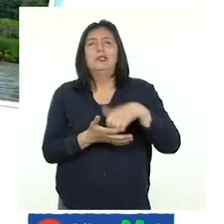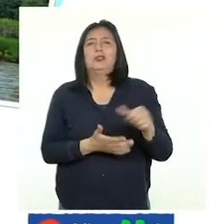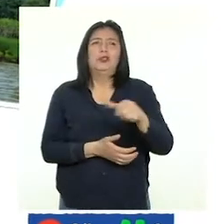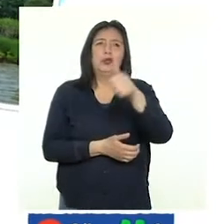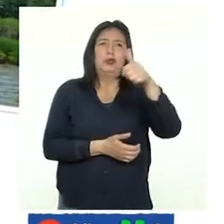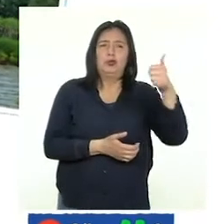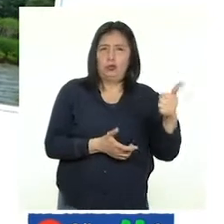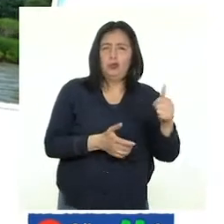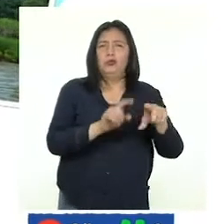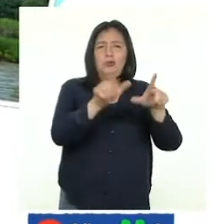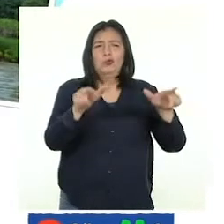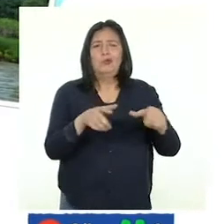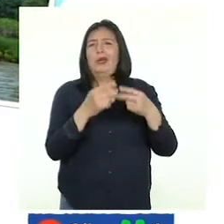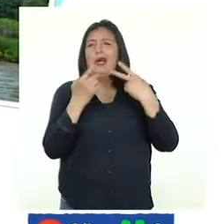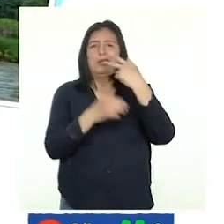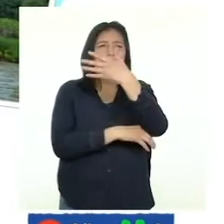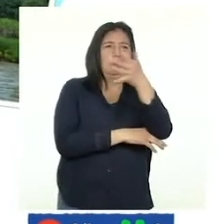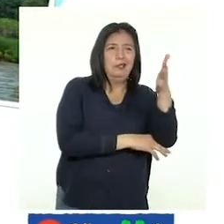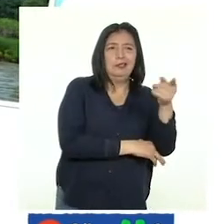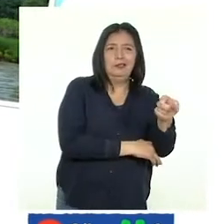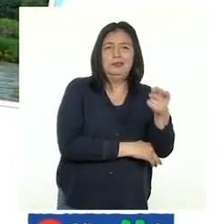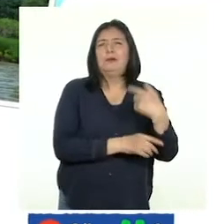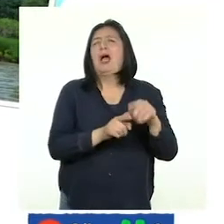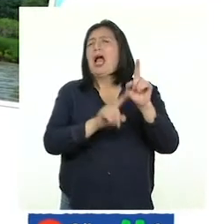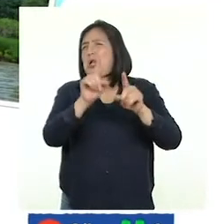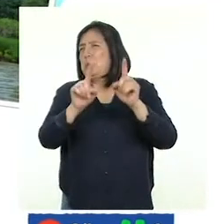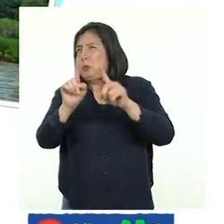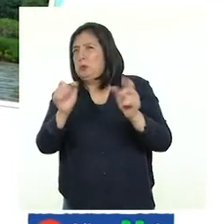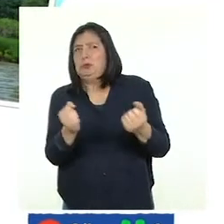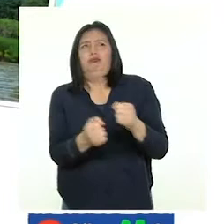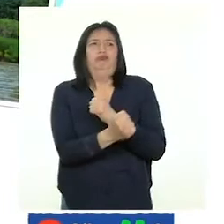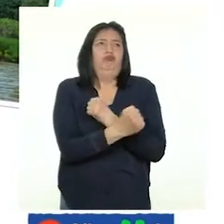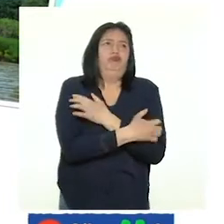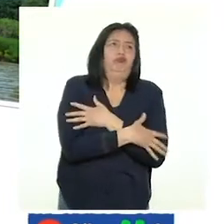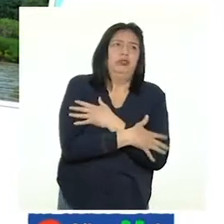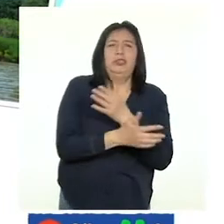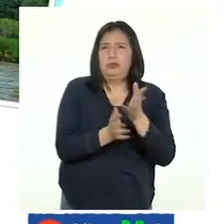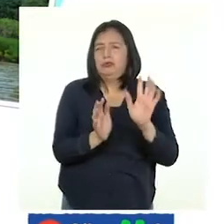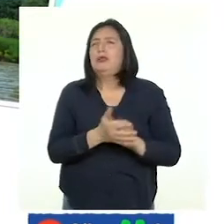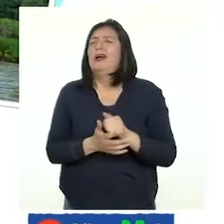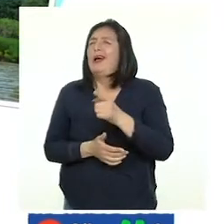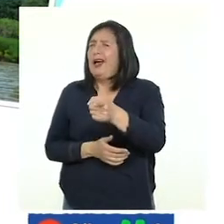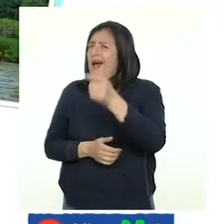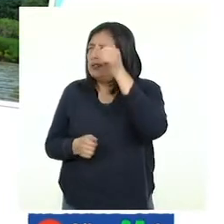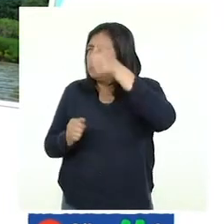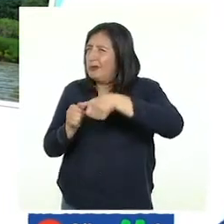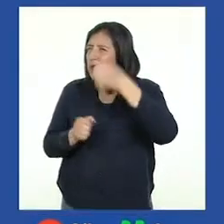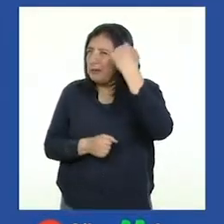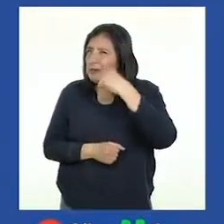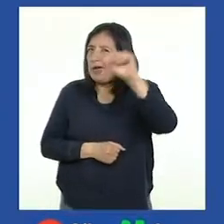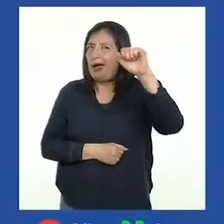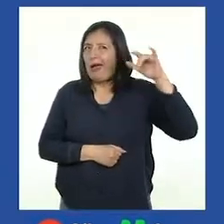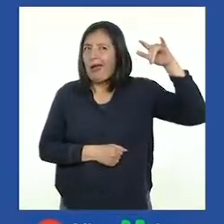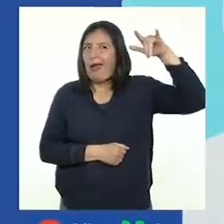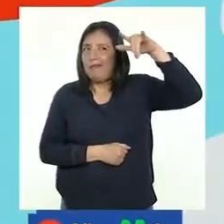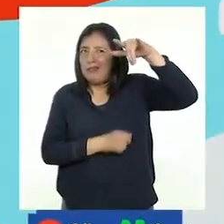otras partes de la selva, por temporadas, hace mucho frío en la noche. Ahora, ¿recuerda mi viaje en el